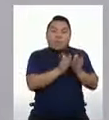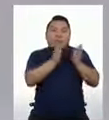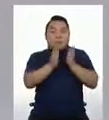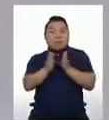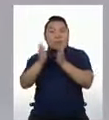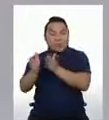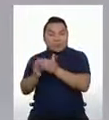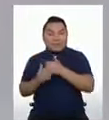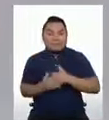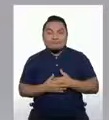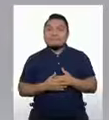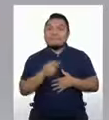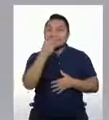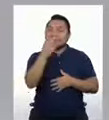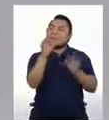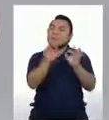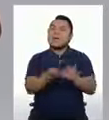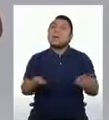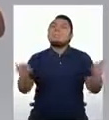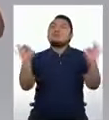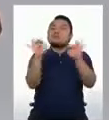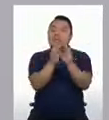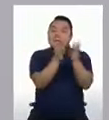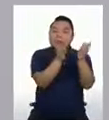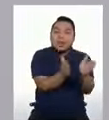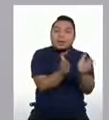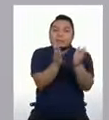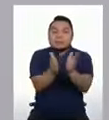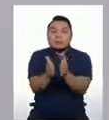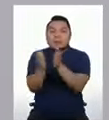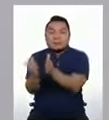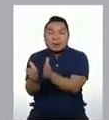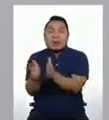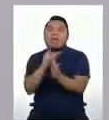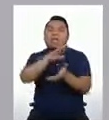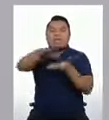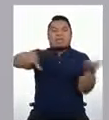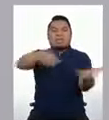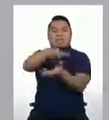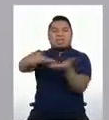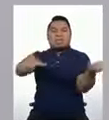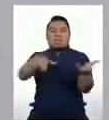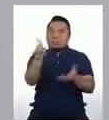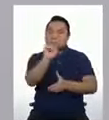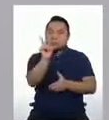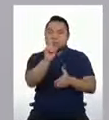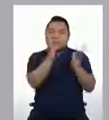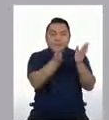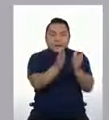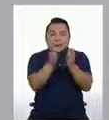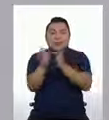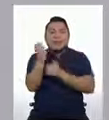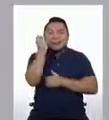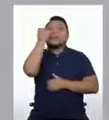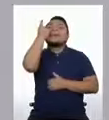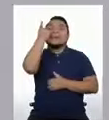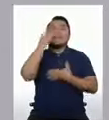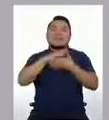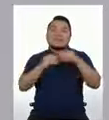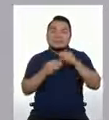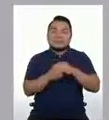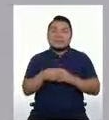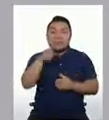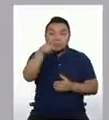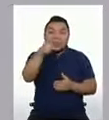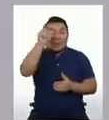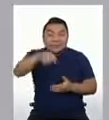ocurrió. Miren que es importante que estas acciones las coloquemos en orden para que se pueda entender la historia. Si